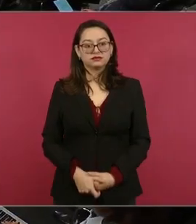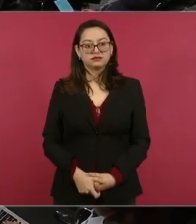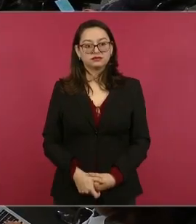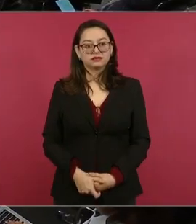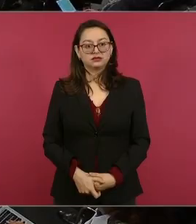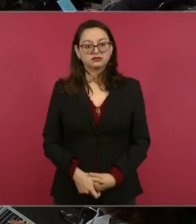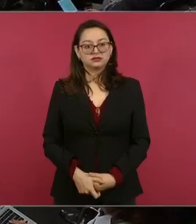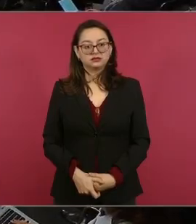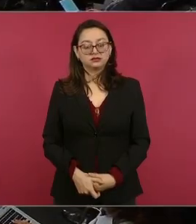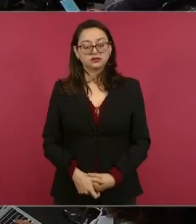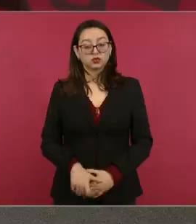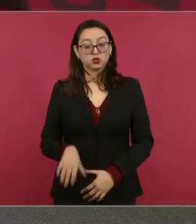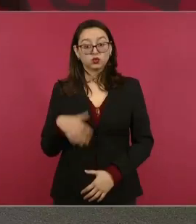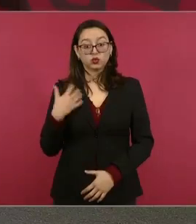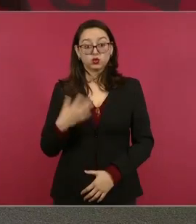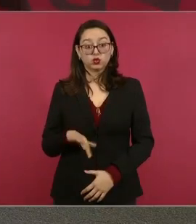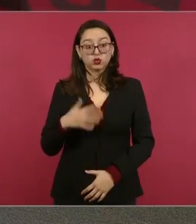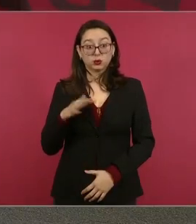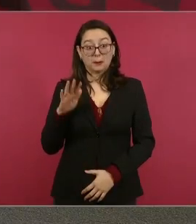Miren cómo está.